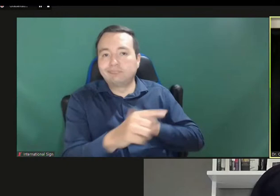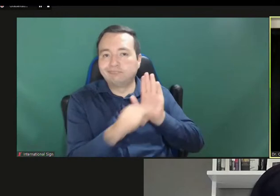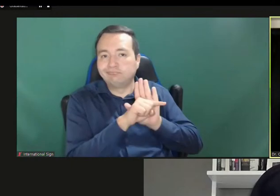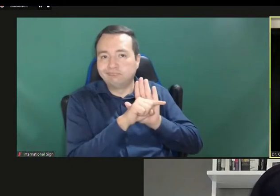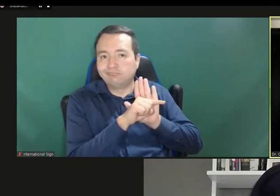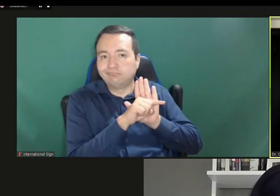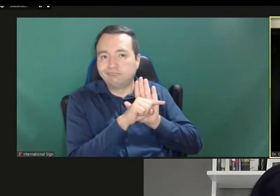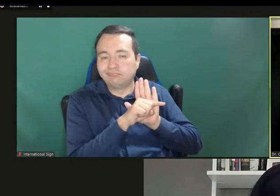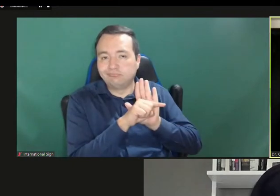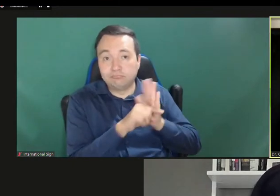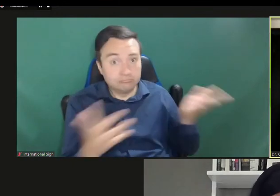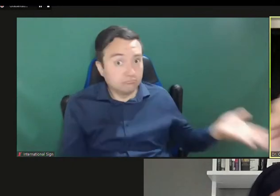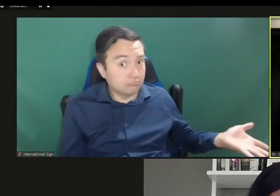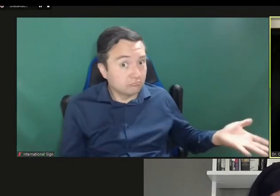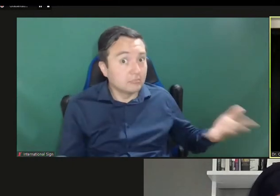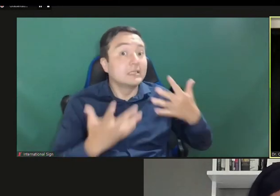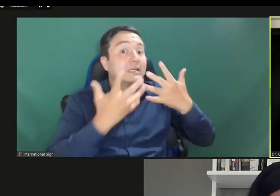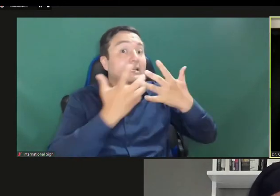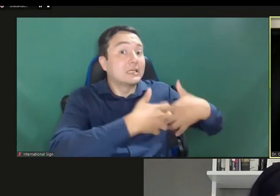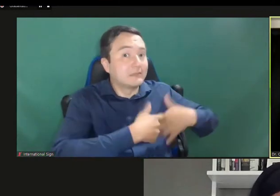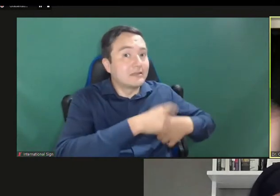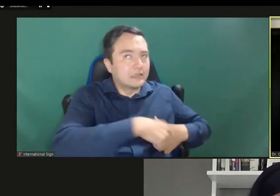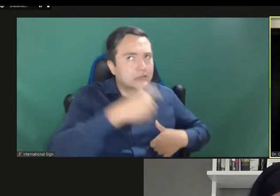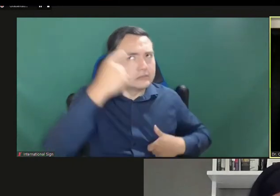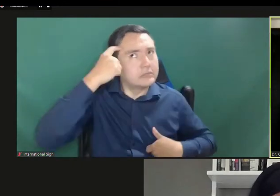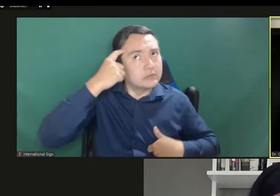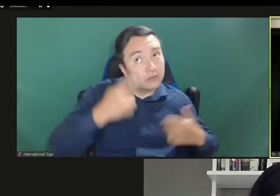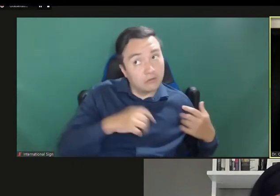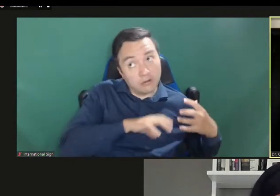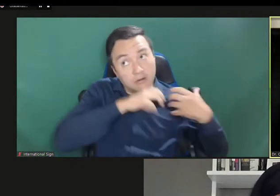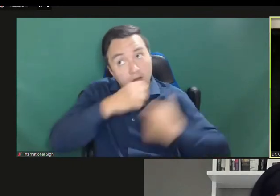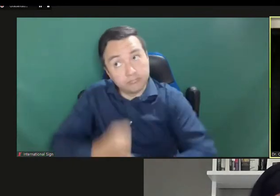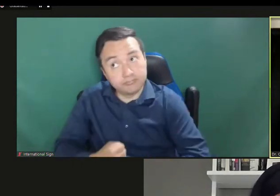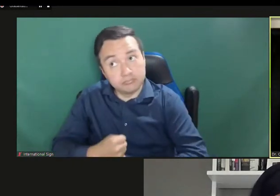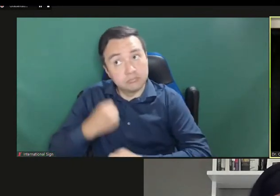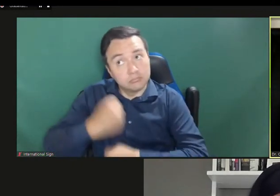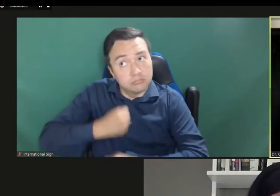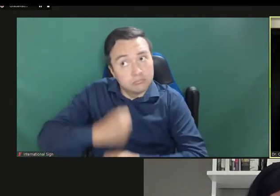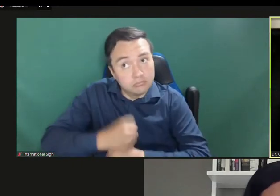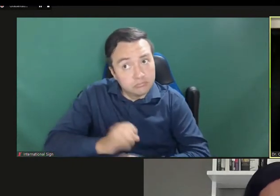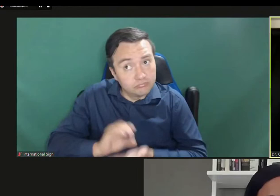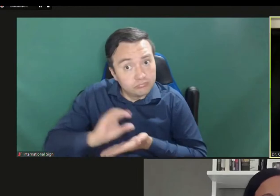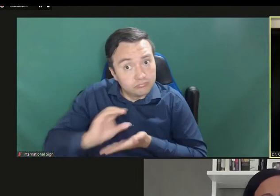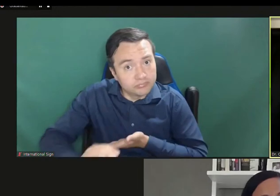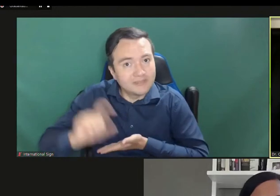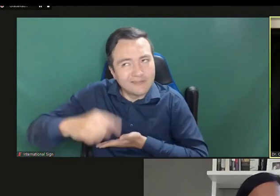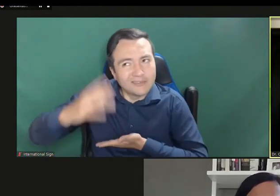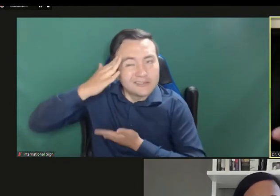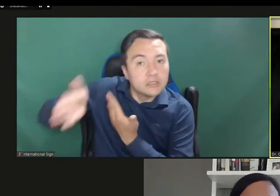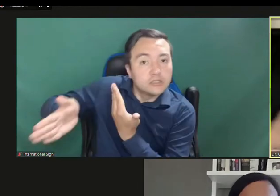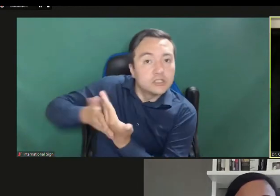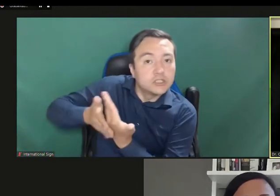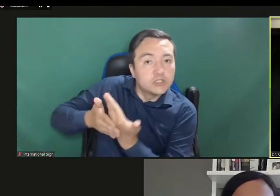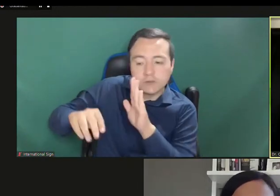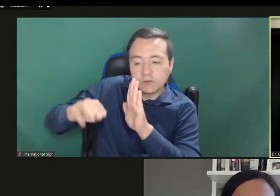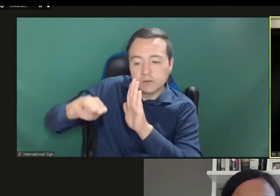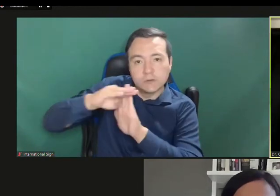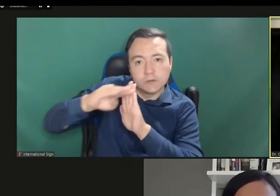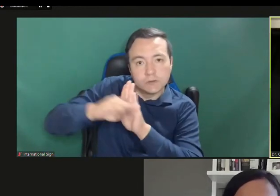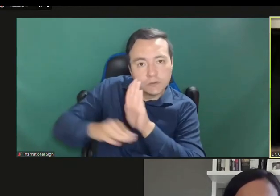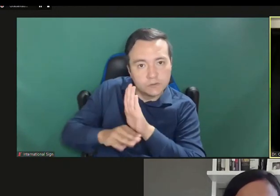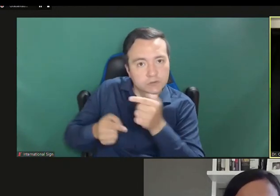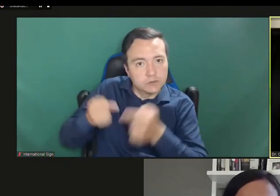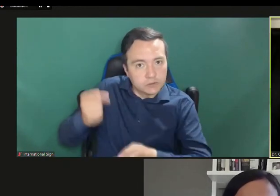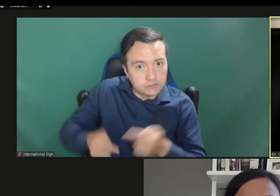anticipar un ambiente regulatorio más restrictivo y que en su inversión tienen que anticipar que los estados tiene una obligación de proteger la salud pública